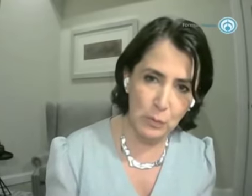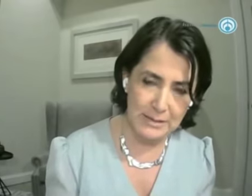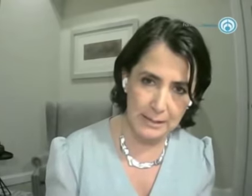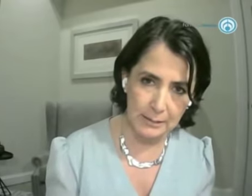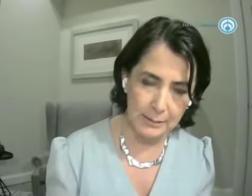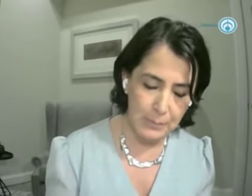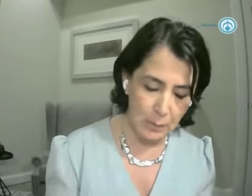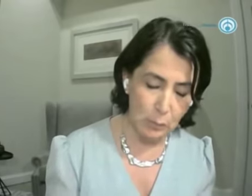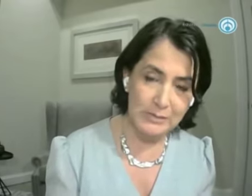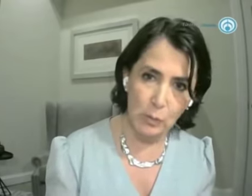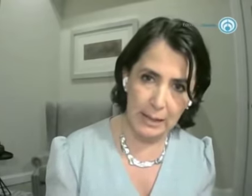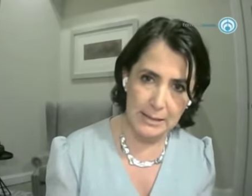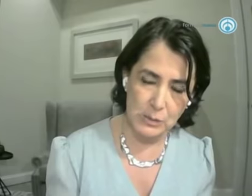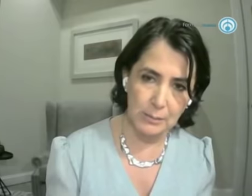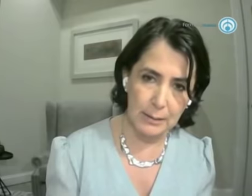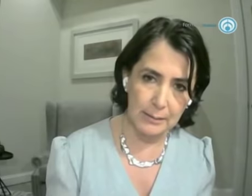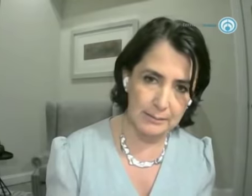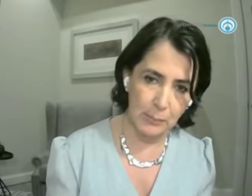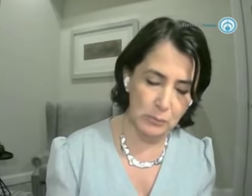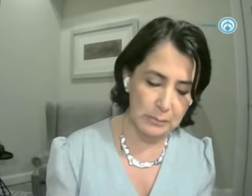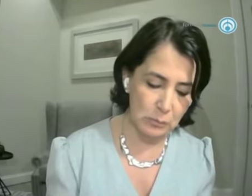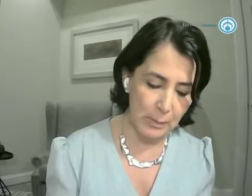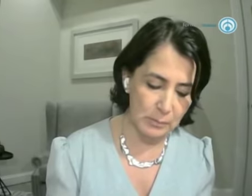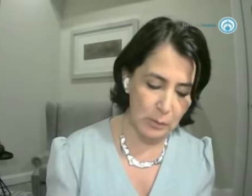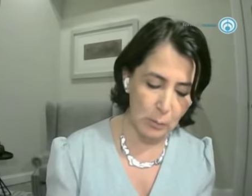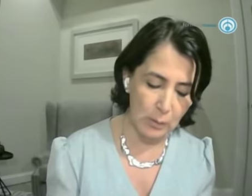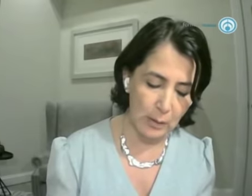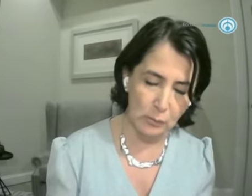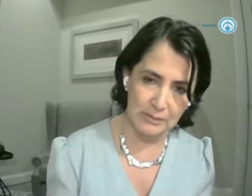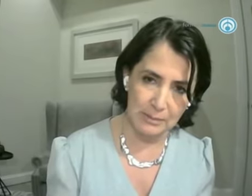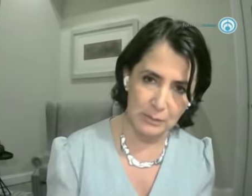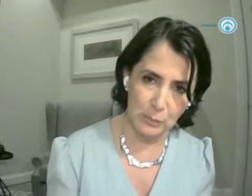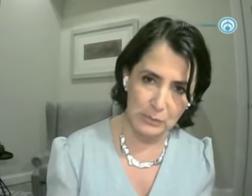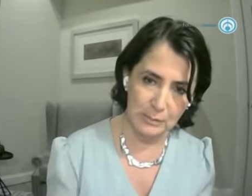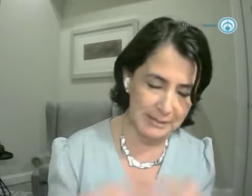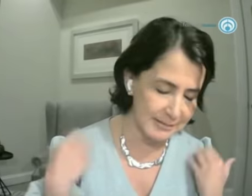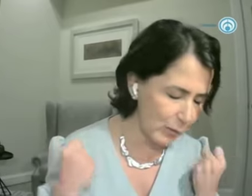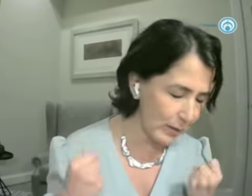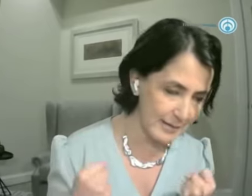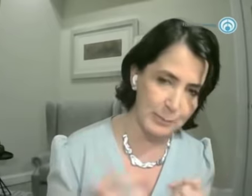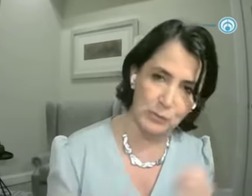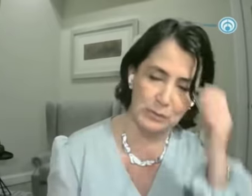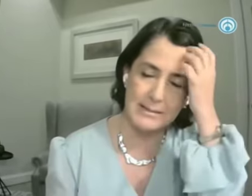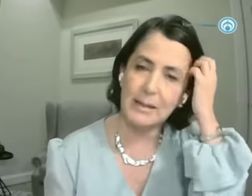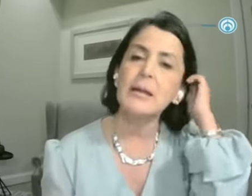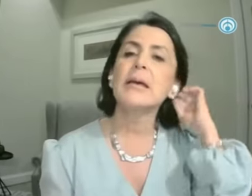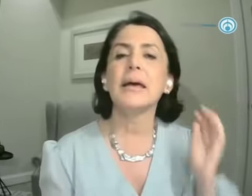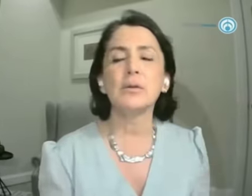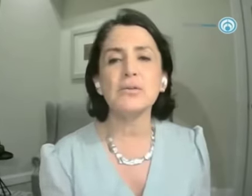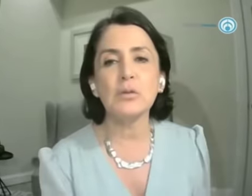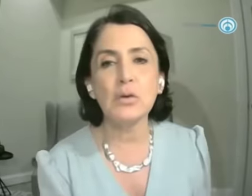un estudio reciente, un estudio de caso. Estamos, tú sabes, muy involucrados con las empresas productivas del Estado, las queremos